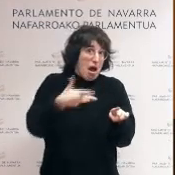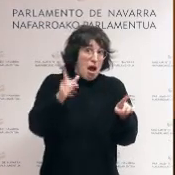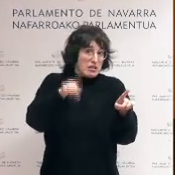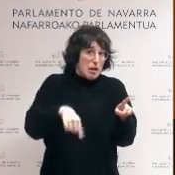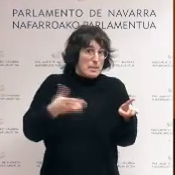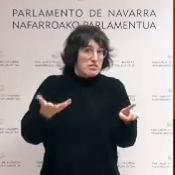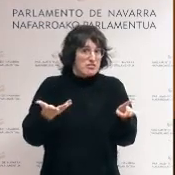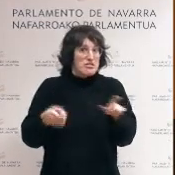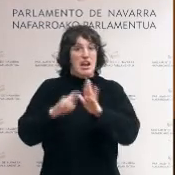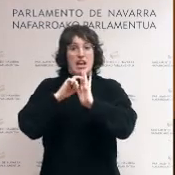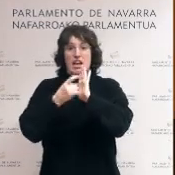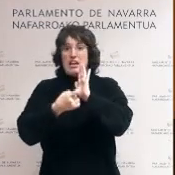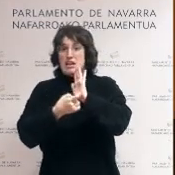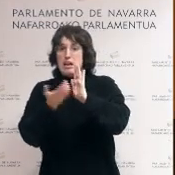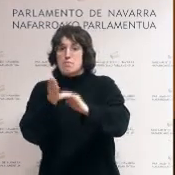Europa aún no ha hecho: